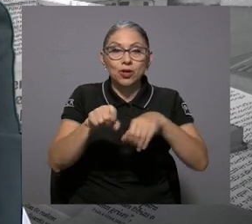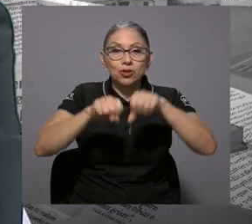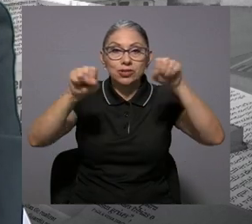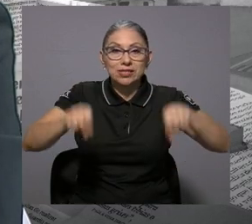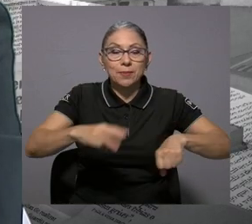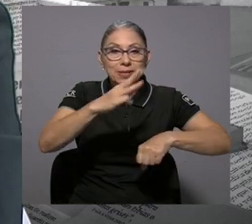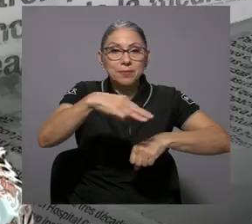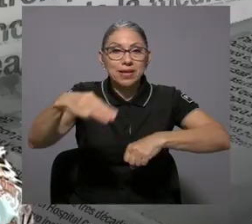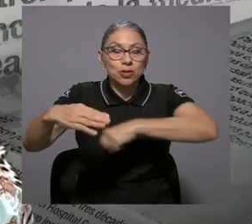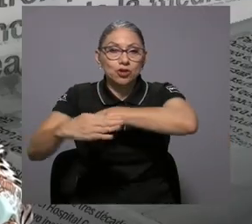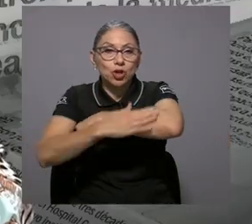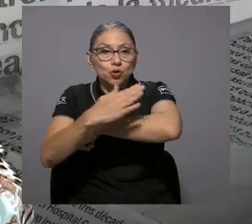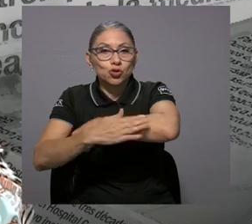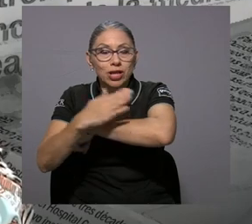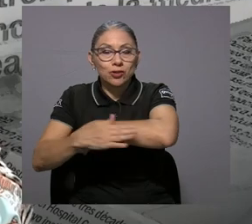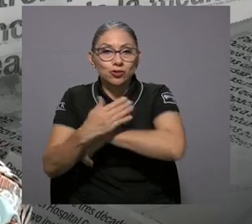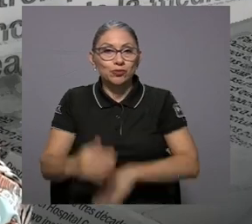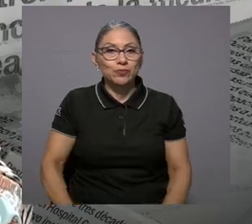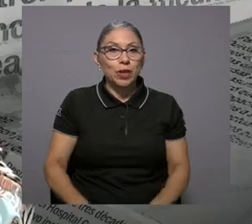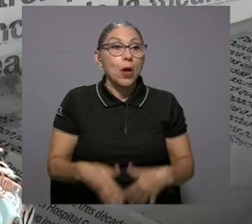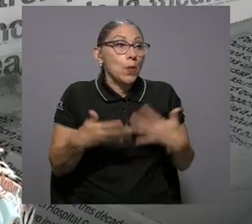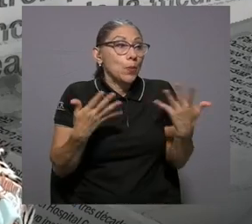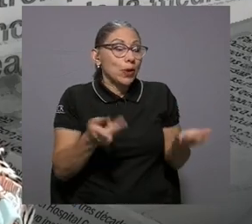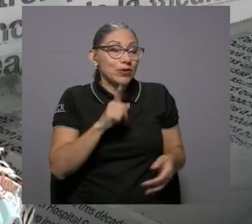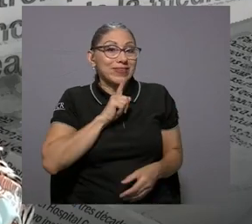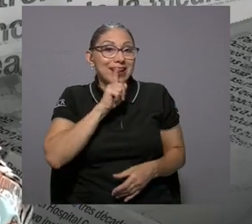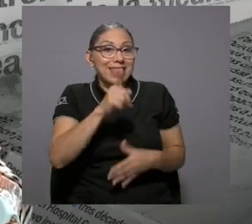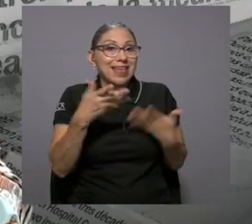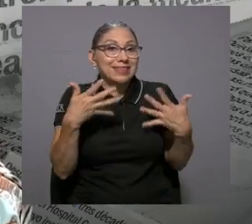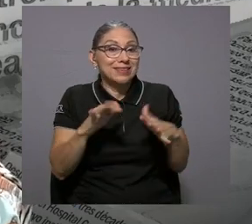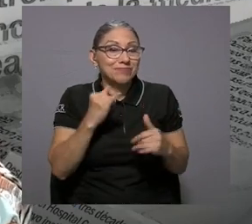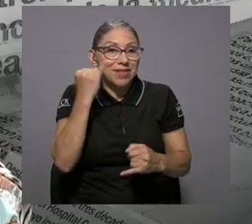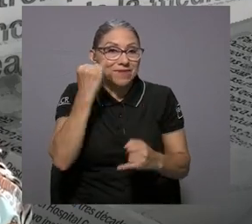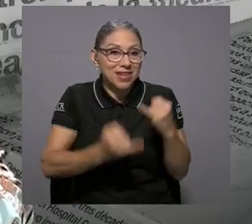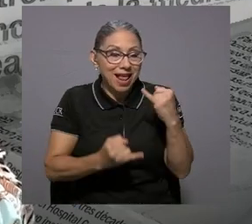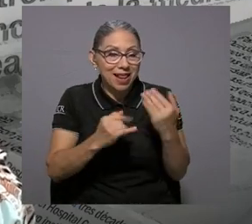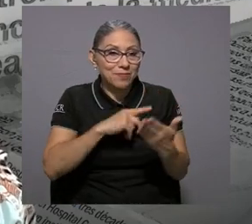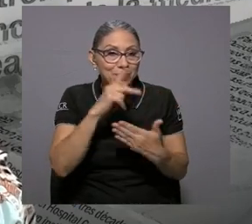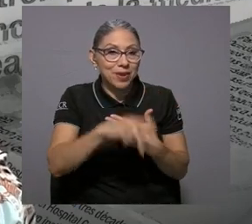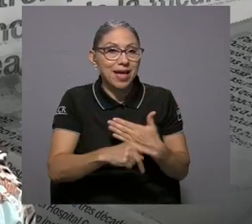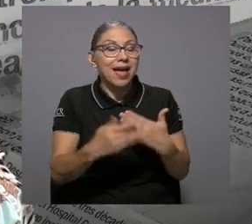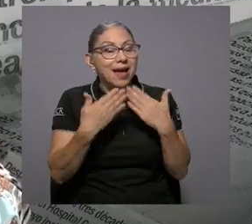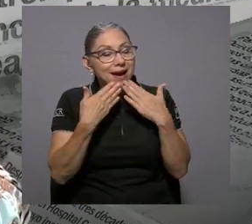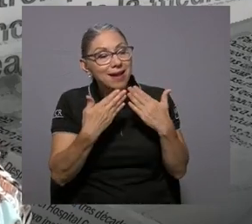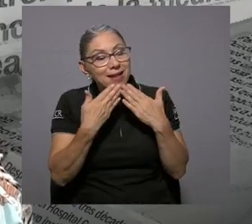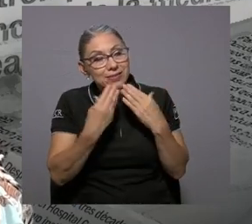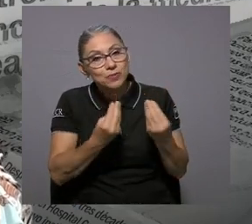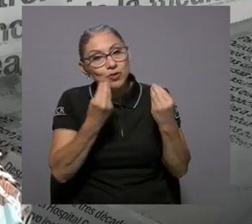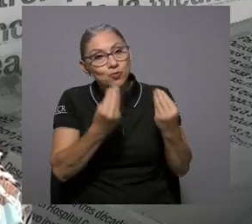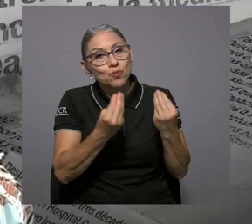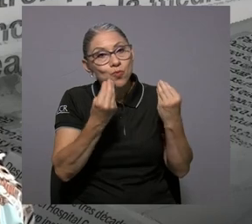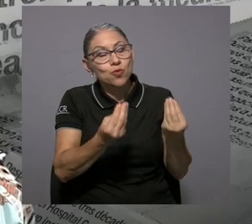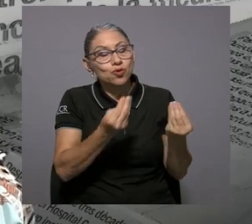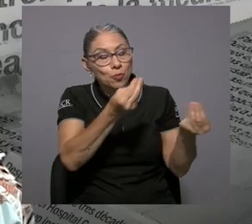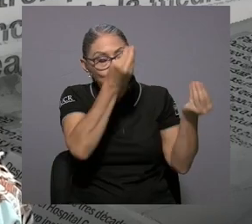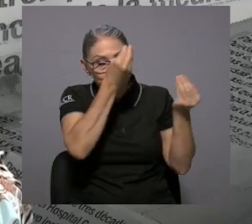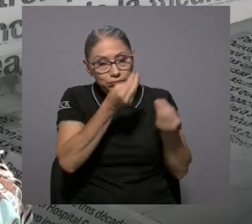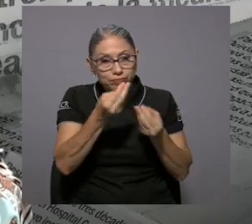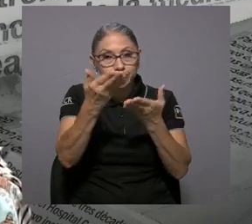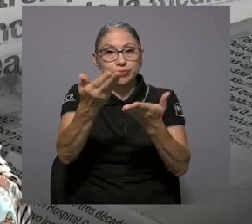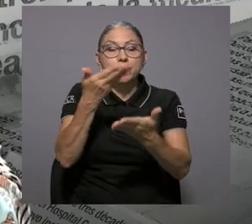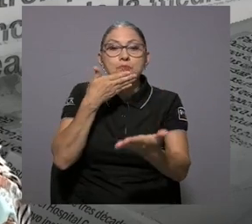costeros. Bueno, en realidad estamos llegando al final. Les agradecemos mucho por traernos estas buenas